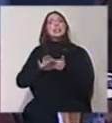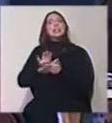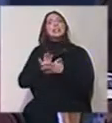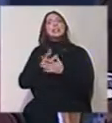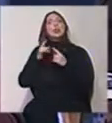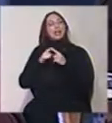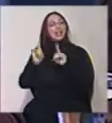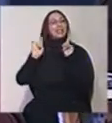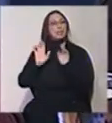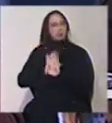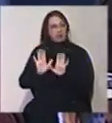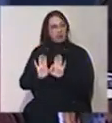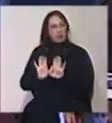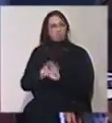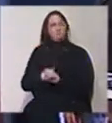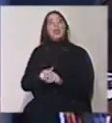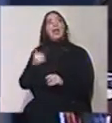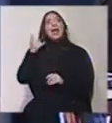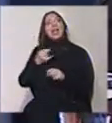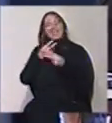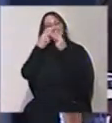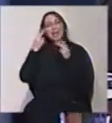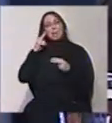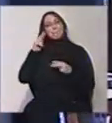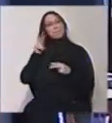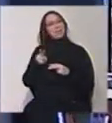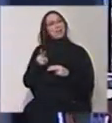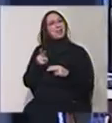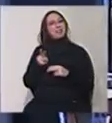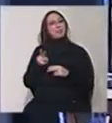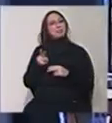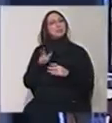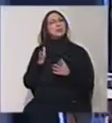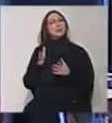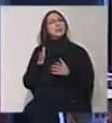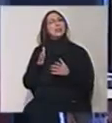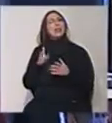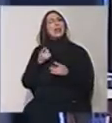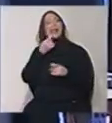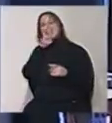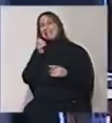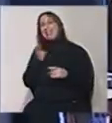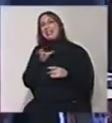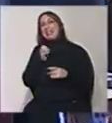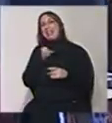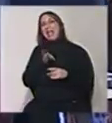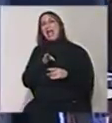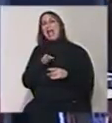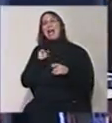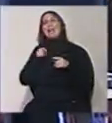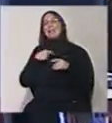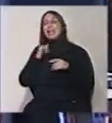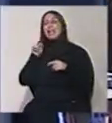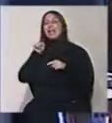excepcionales, tienen en general una mirada bastante crítica sobre la posibilidad de que ellos